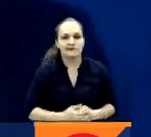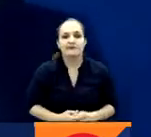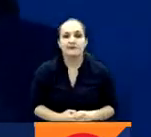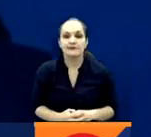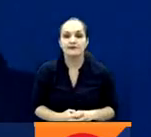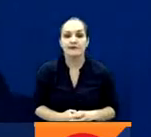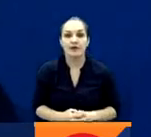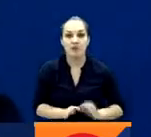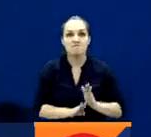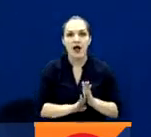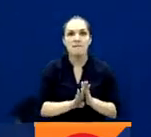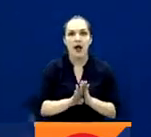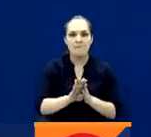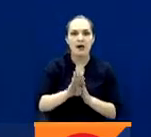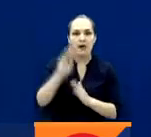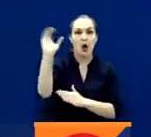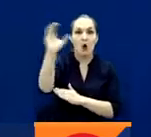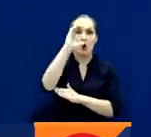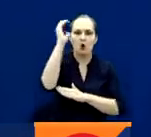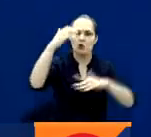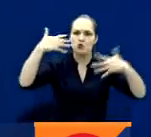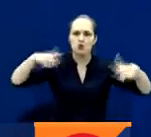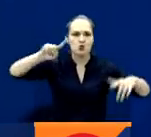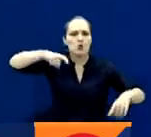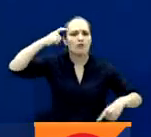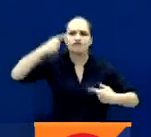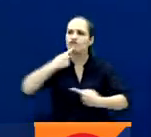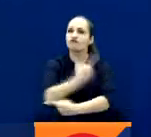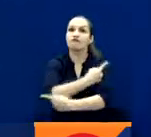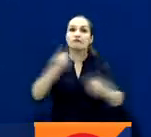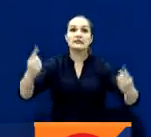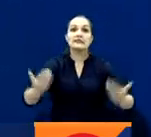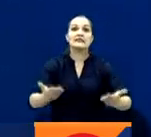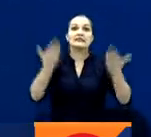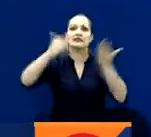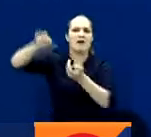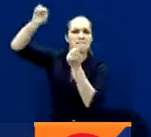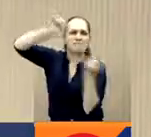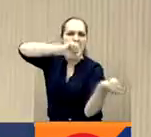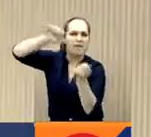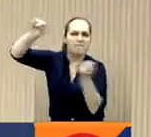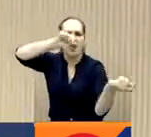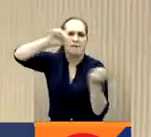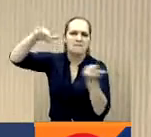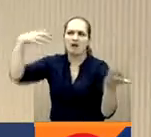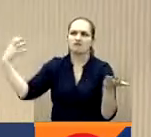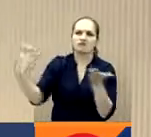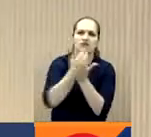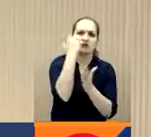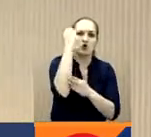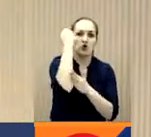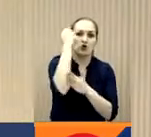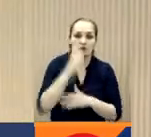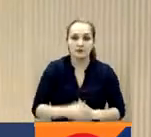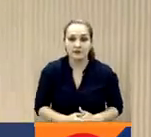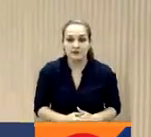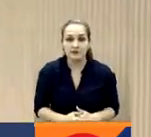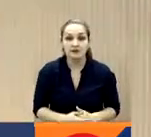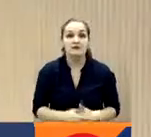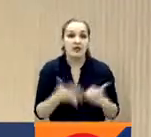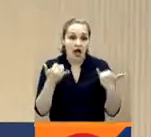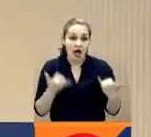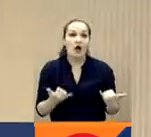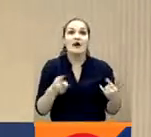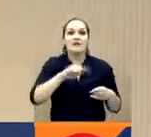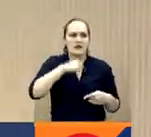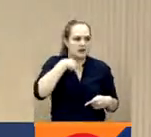El crecimiento económico que anunció el gobierno podría atraer mayor inversión a nuestro país. Esto significa seguramente también que el déficit